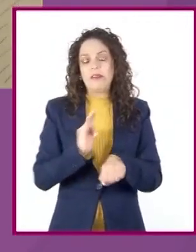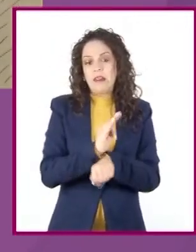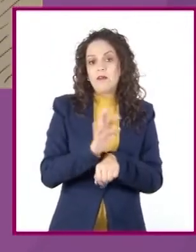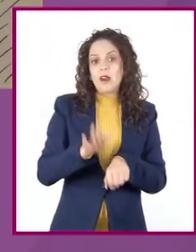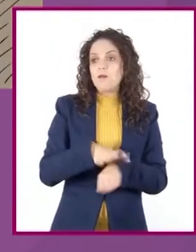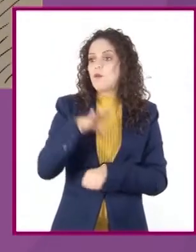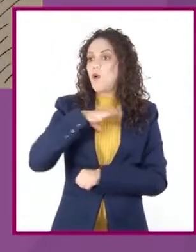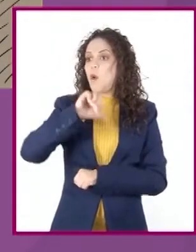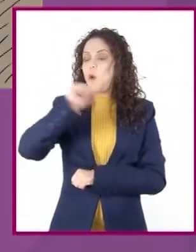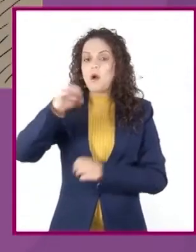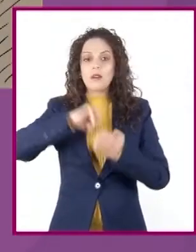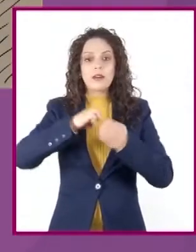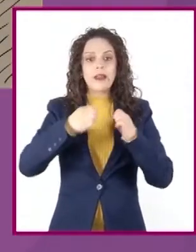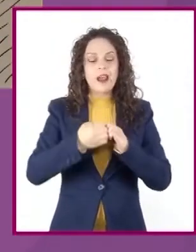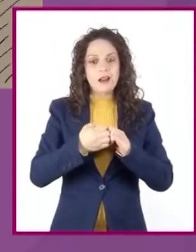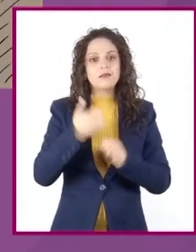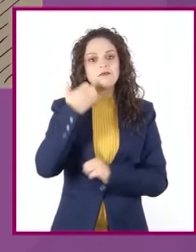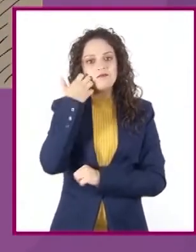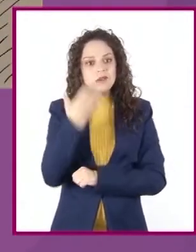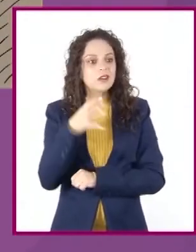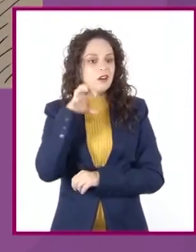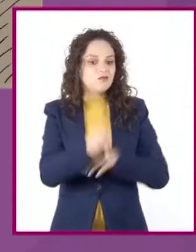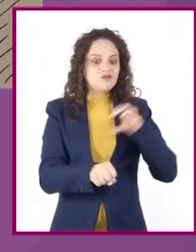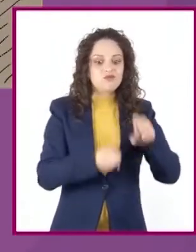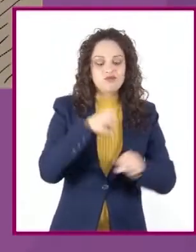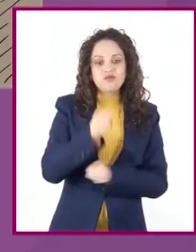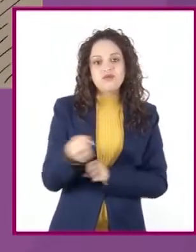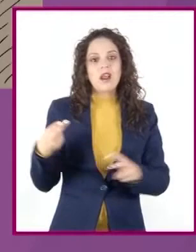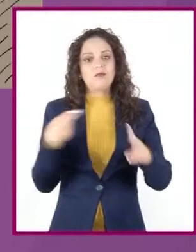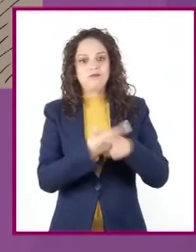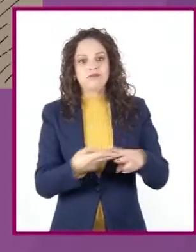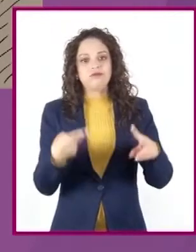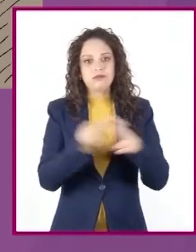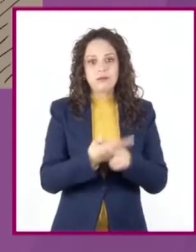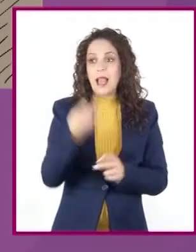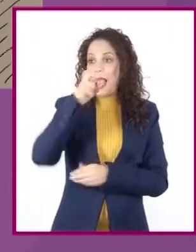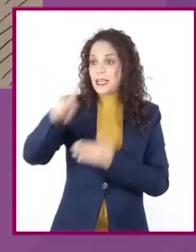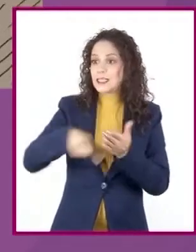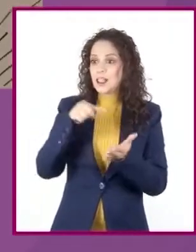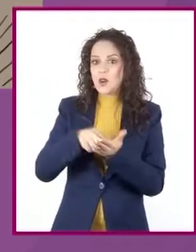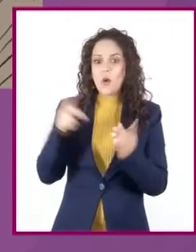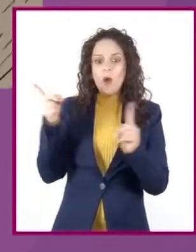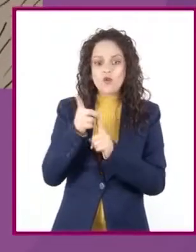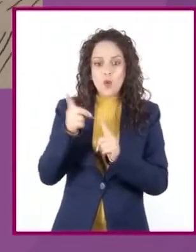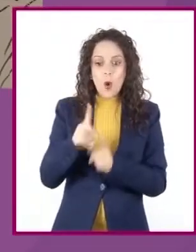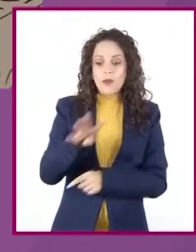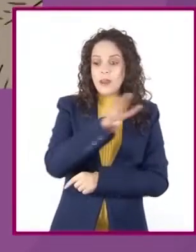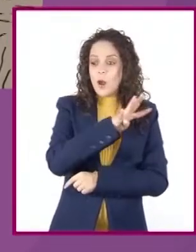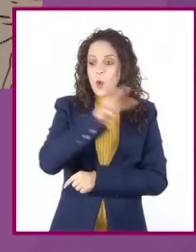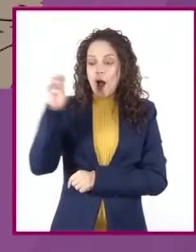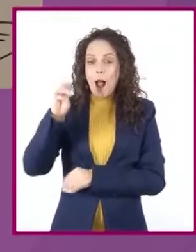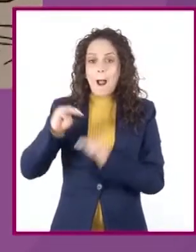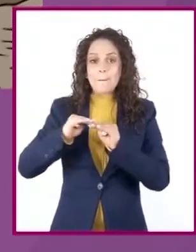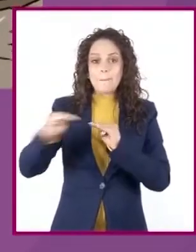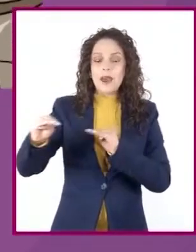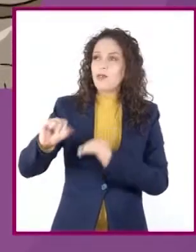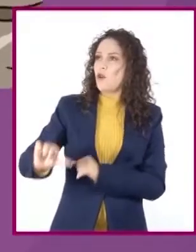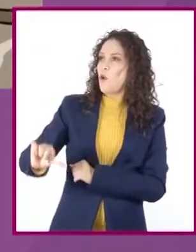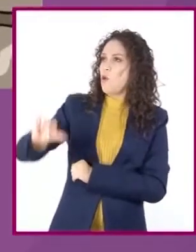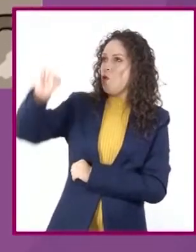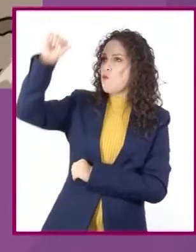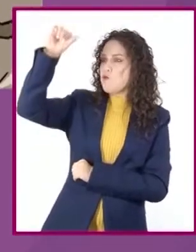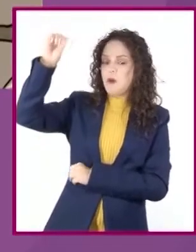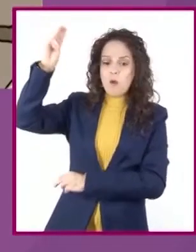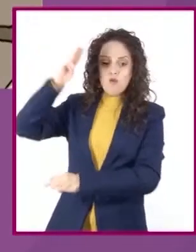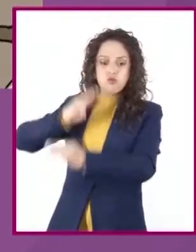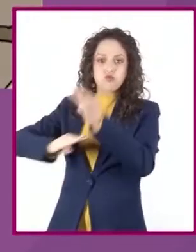rivales. Ese lugar lo hallaron en la cima de un cerro, 400 metros arriba del valle. Por